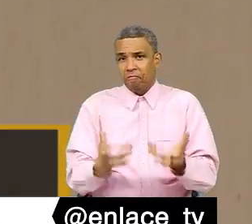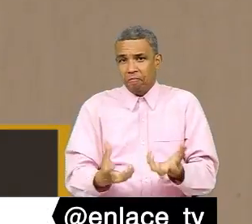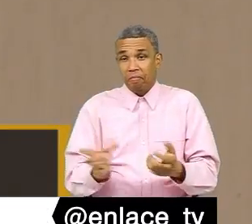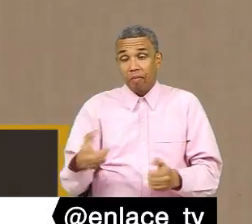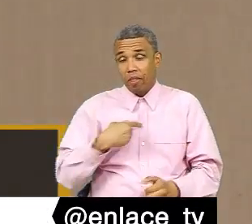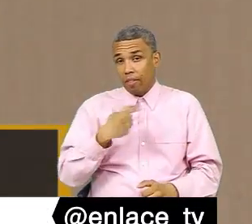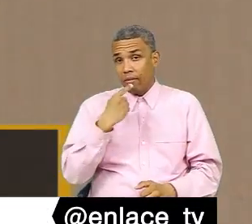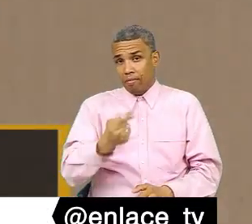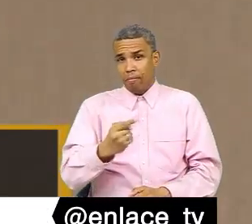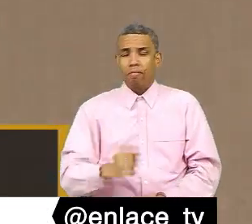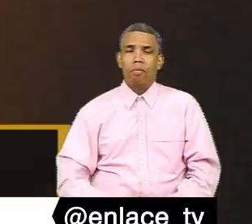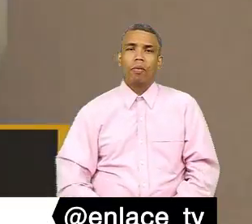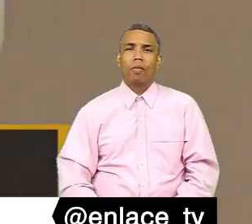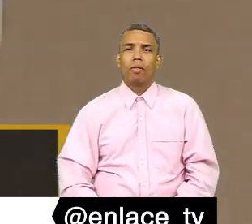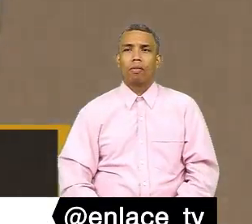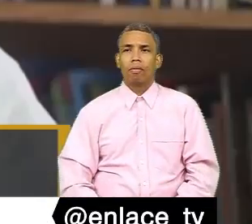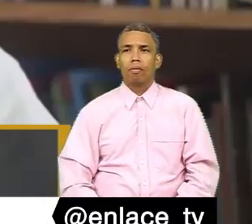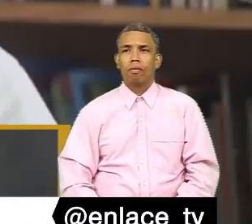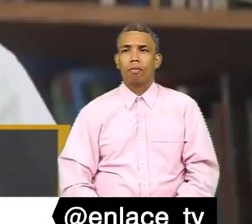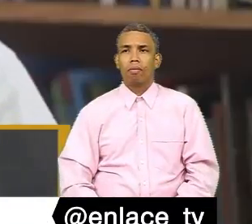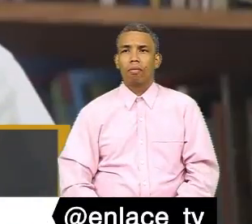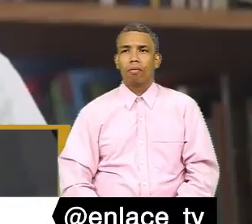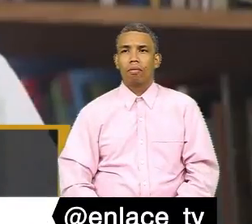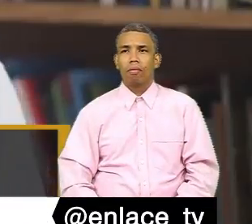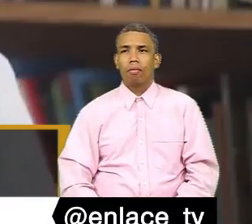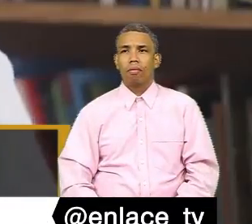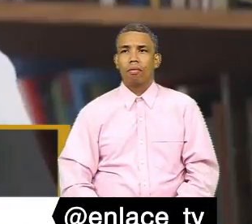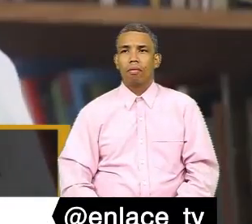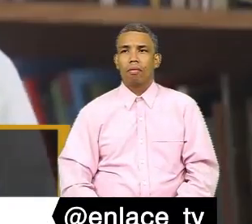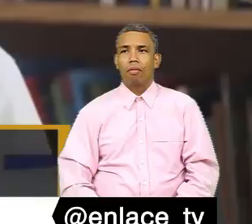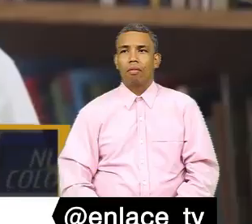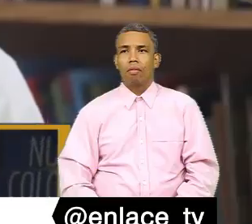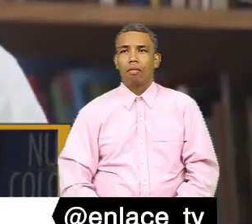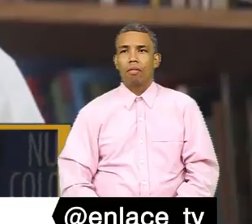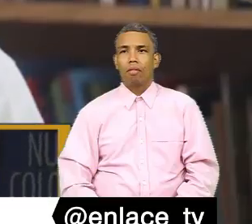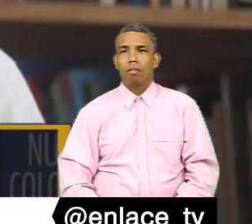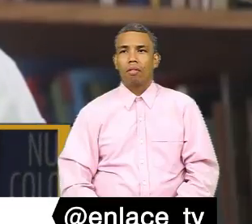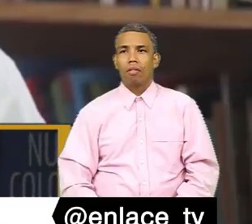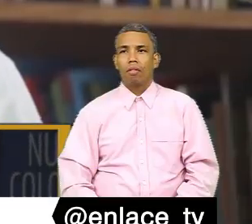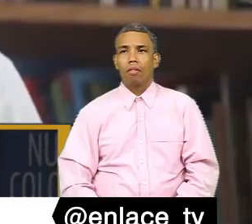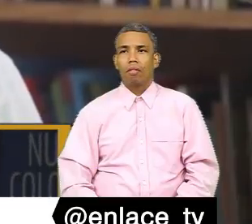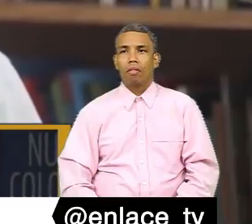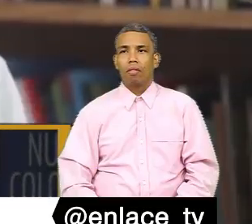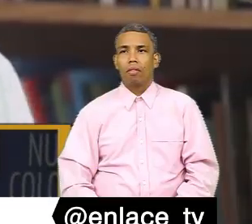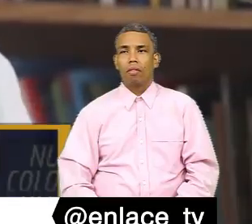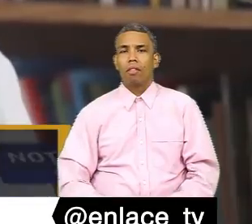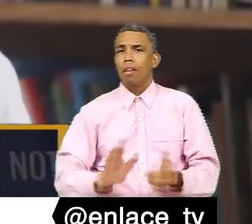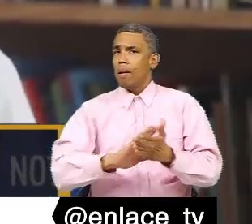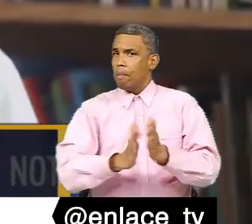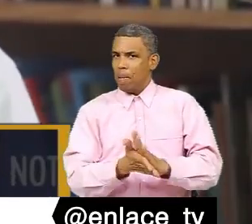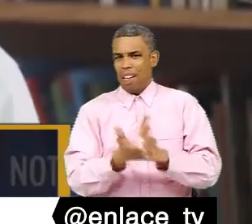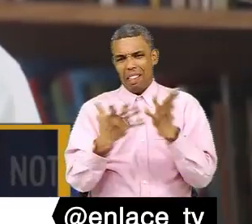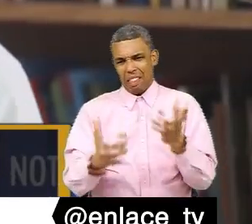entre el gobierno nacional y ese grupo armado. La paz llegó para quedarse.